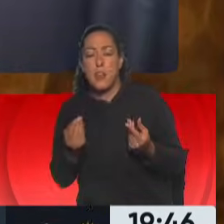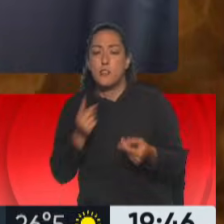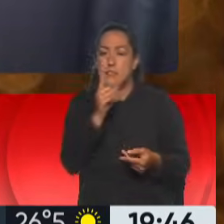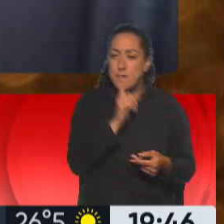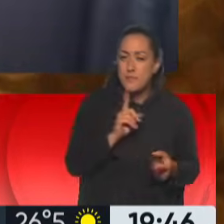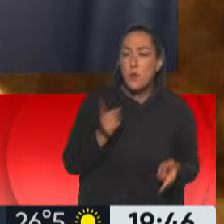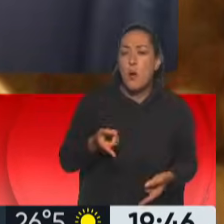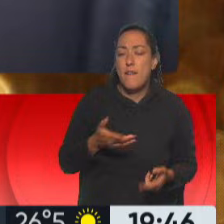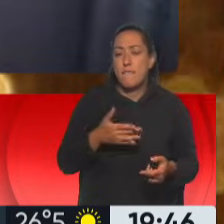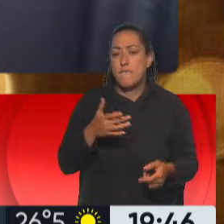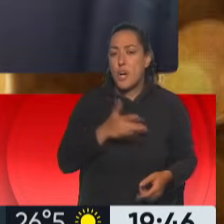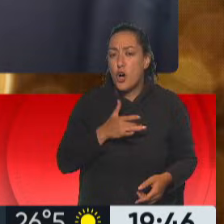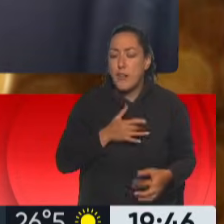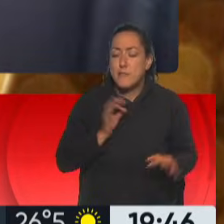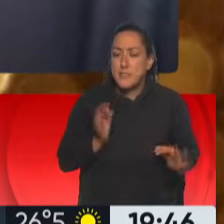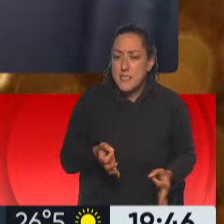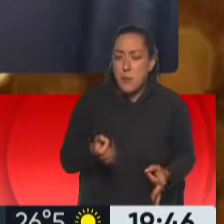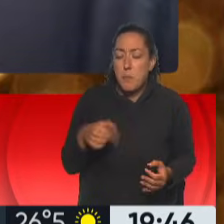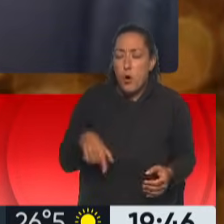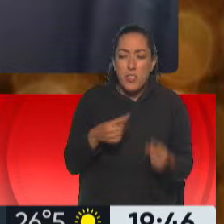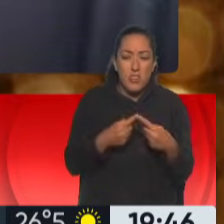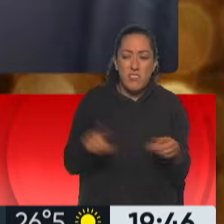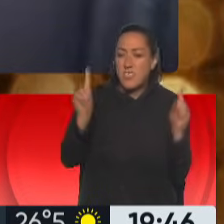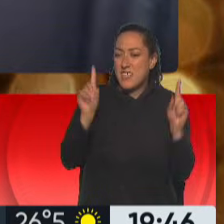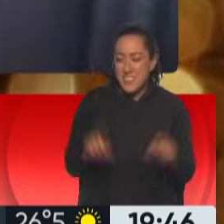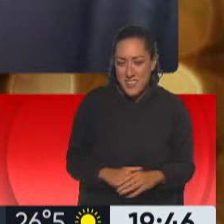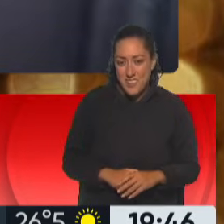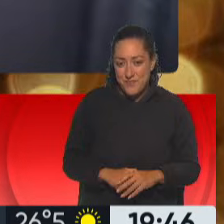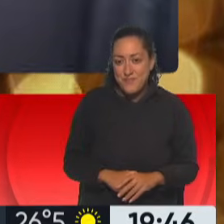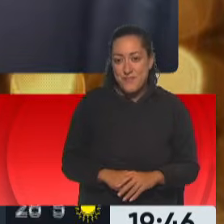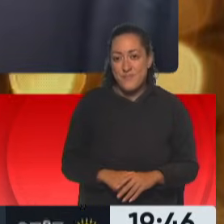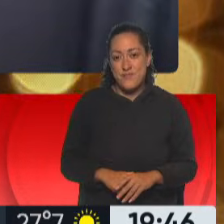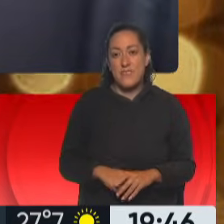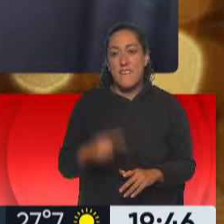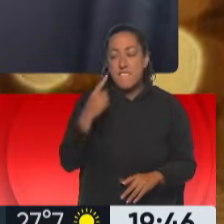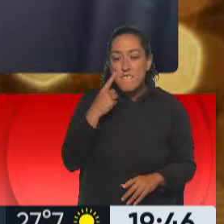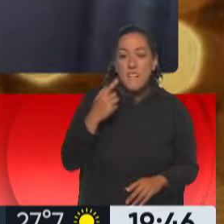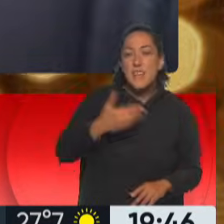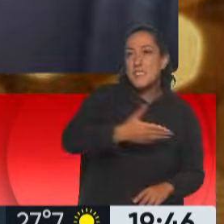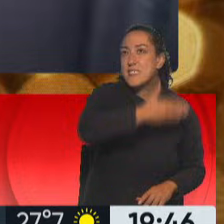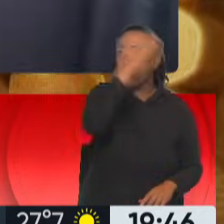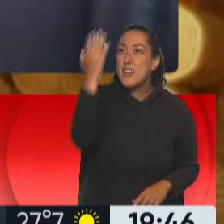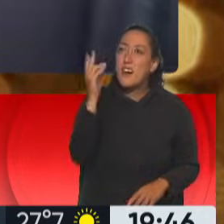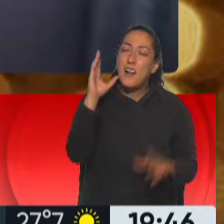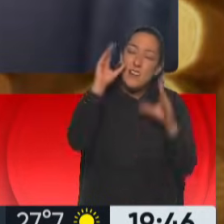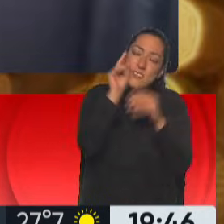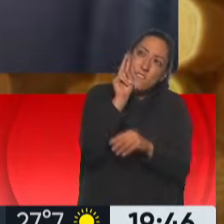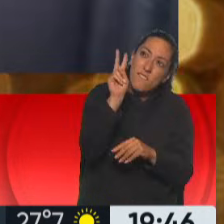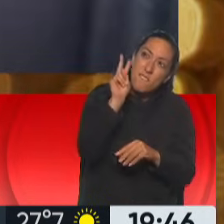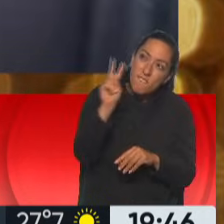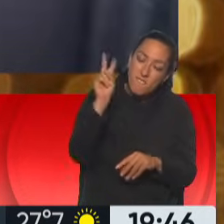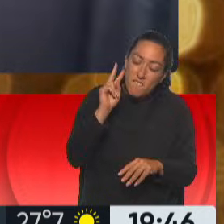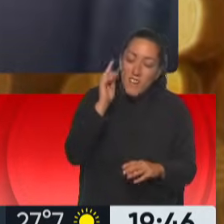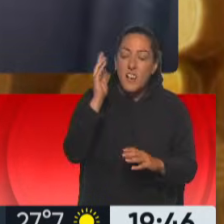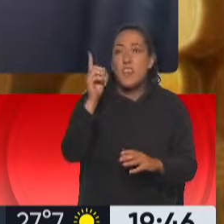nuestros corazones, que hoy es un lunes diferente. Ahora más que nunca, a ver el cielo en las noches y guiñarle a las estrellas, a